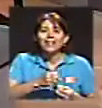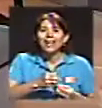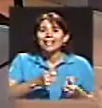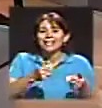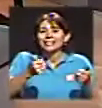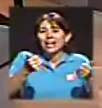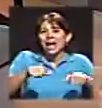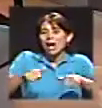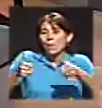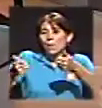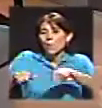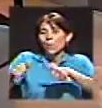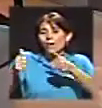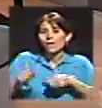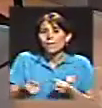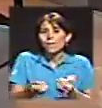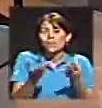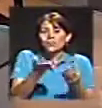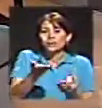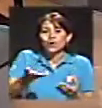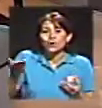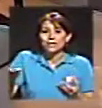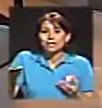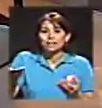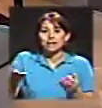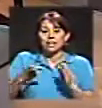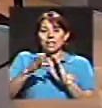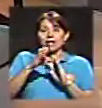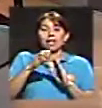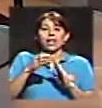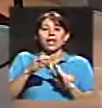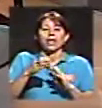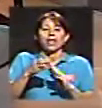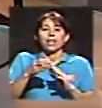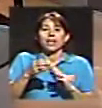mandatos constitucionales a leyes específicas